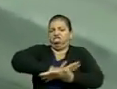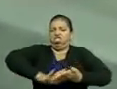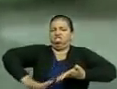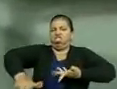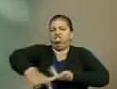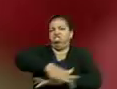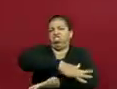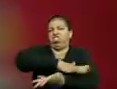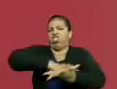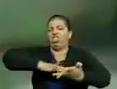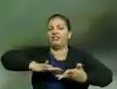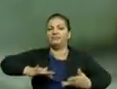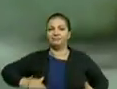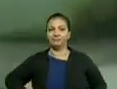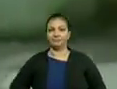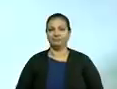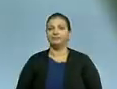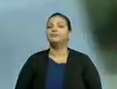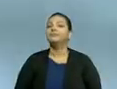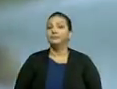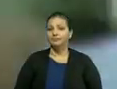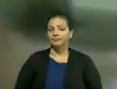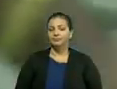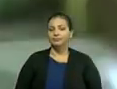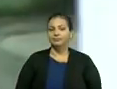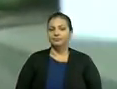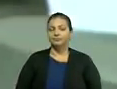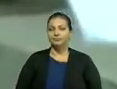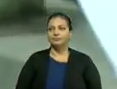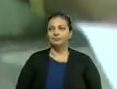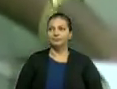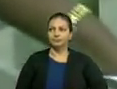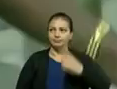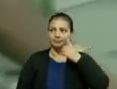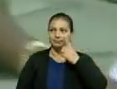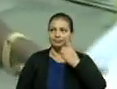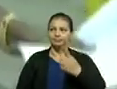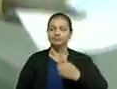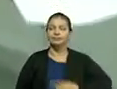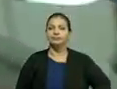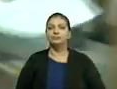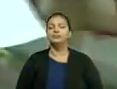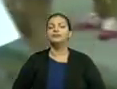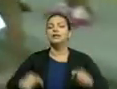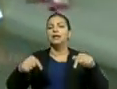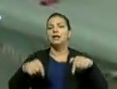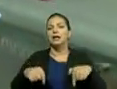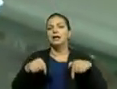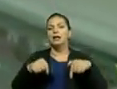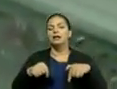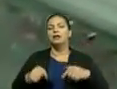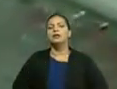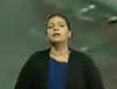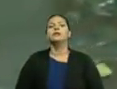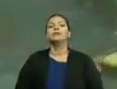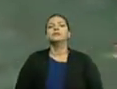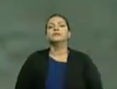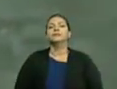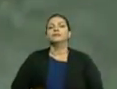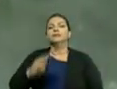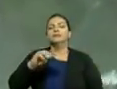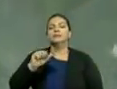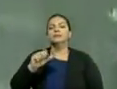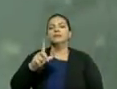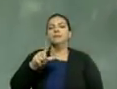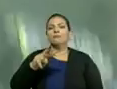desde allá, viene el agua para acá. Este es el problema que existe acá en la cooperativa Dignidad Popular de Las